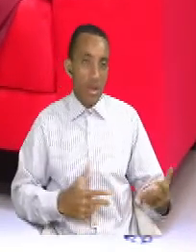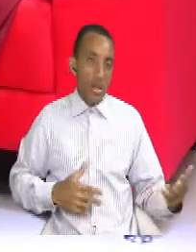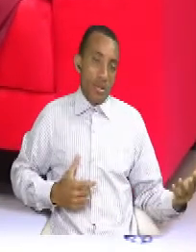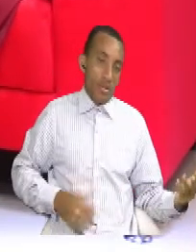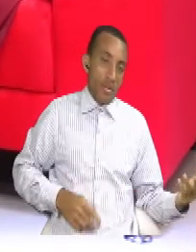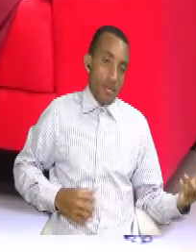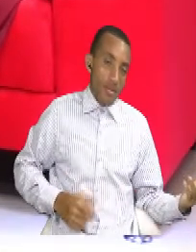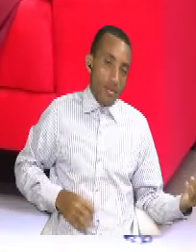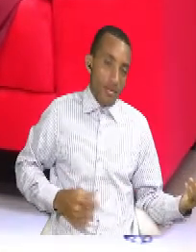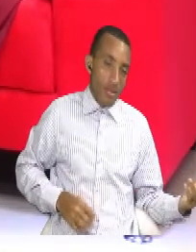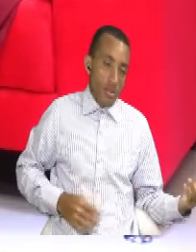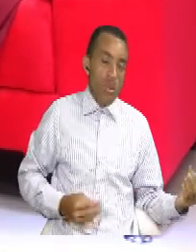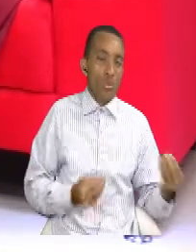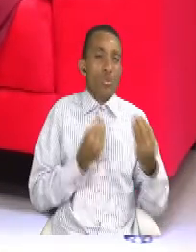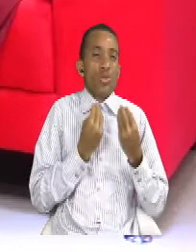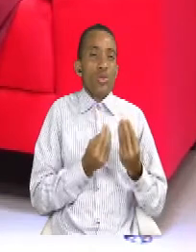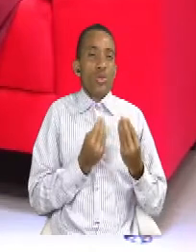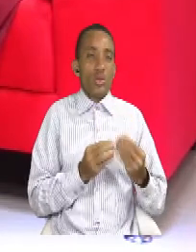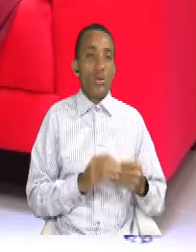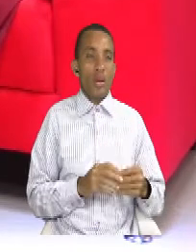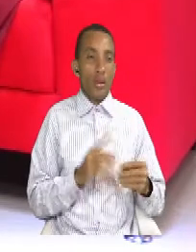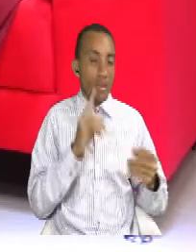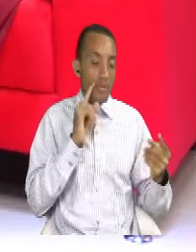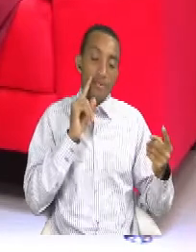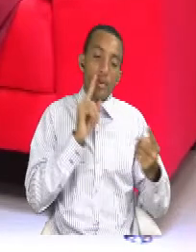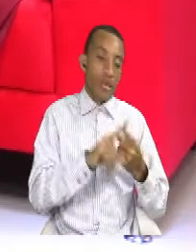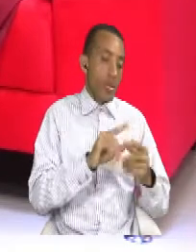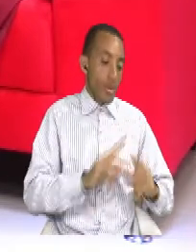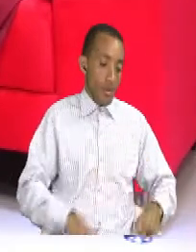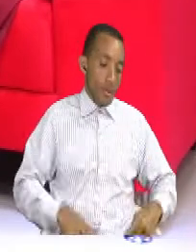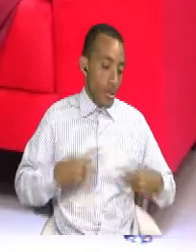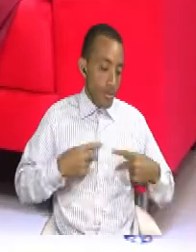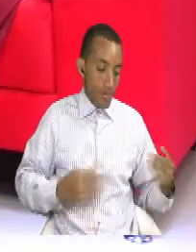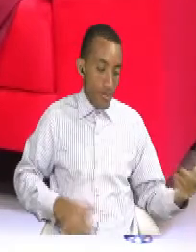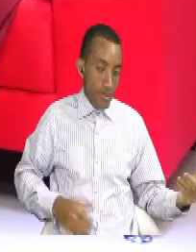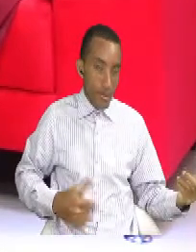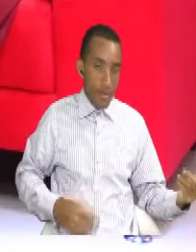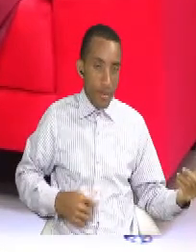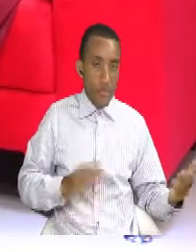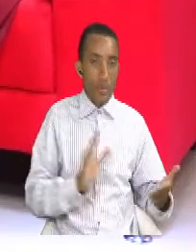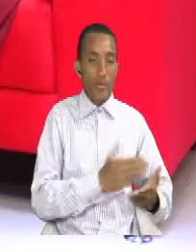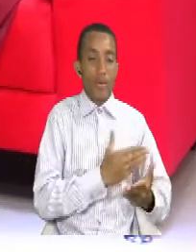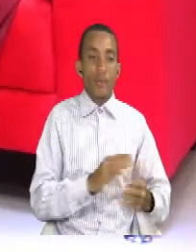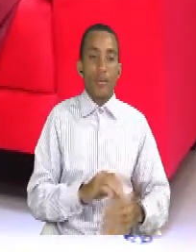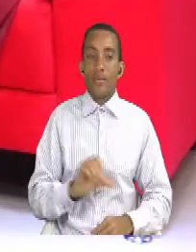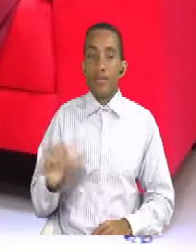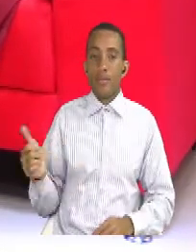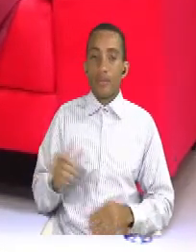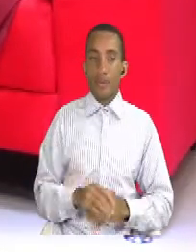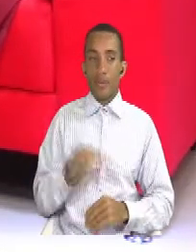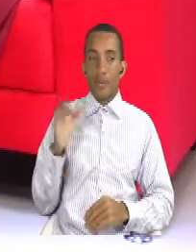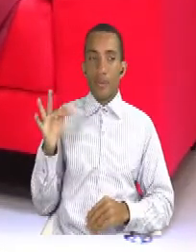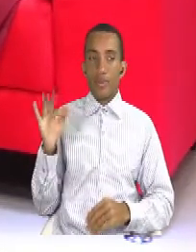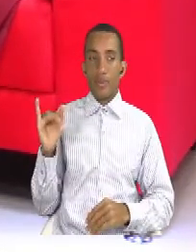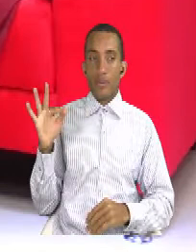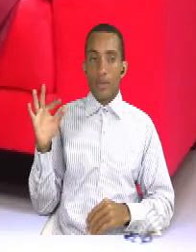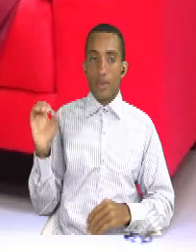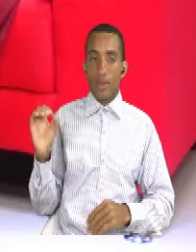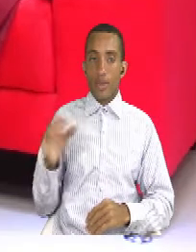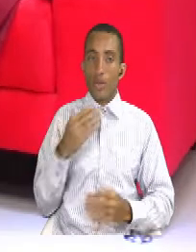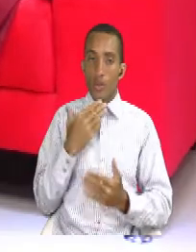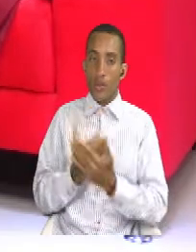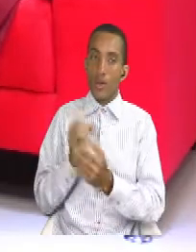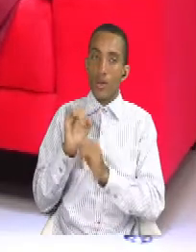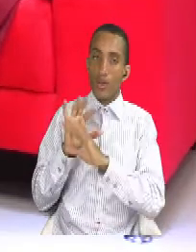y pues ahora pues me dedico a esto, a la música. Por otra parte, me encuentro con Tito Abril. Buenos días,